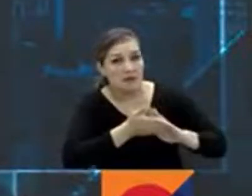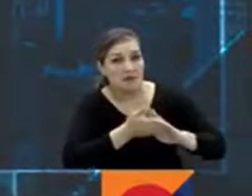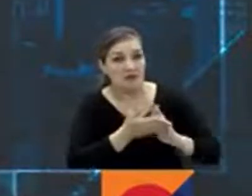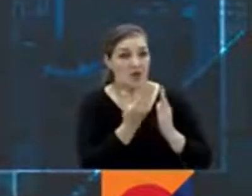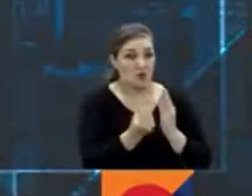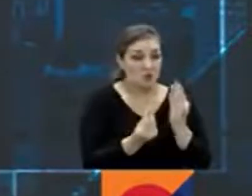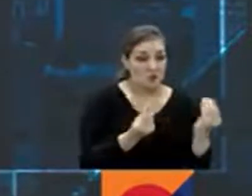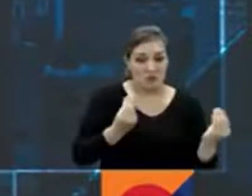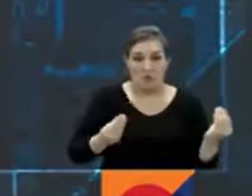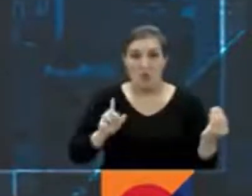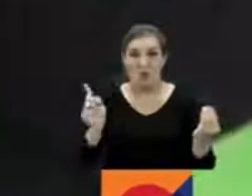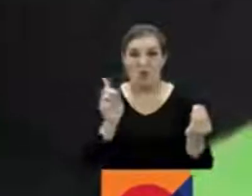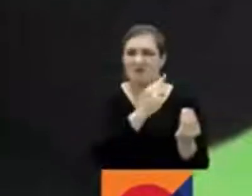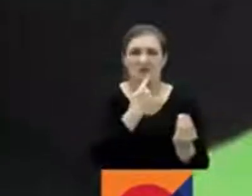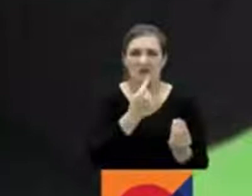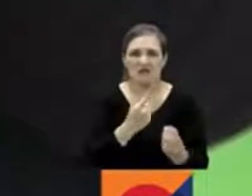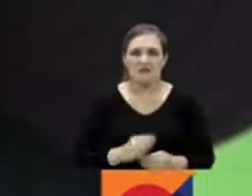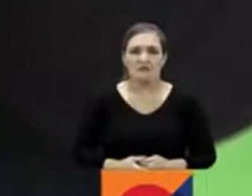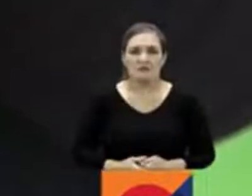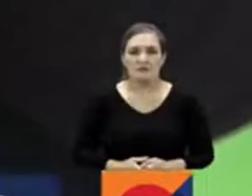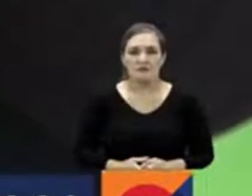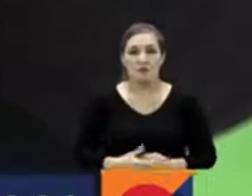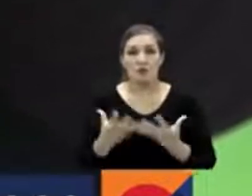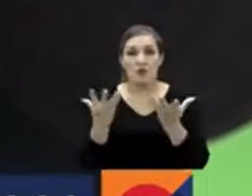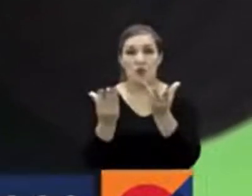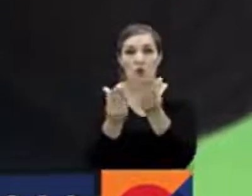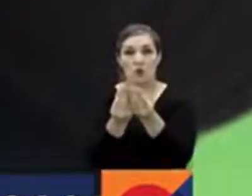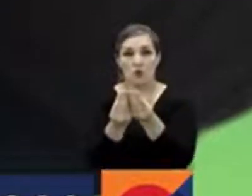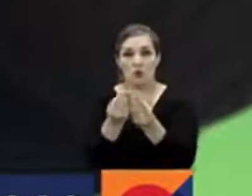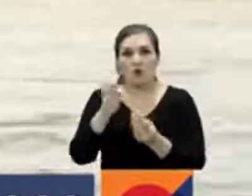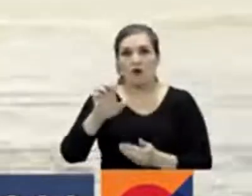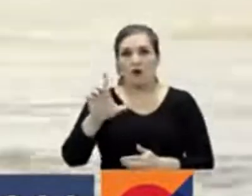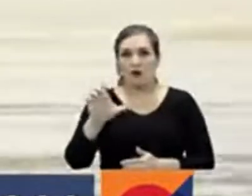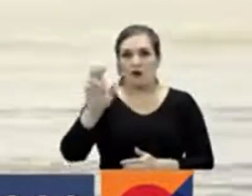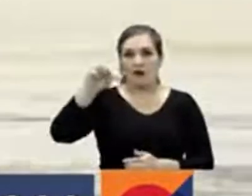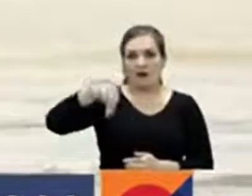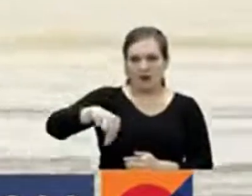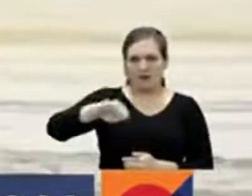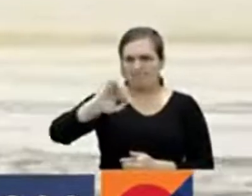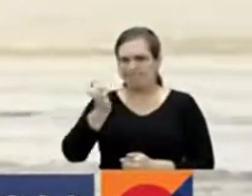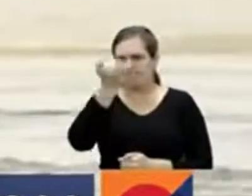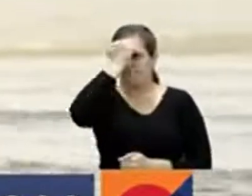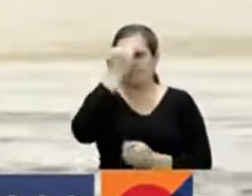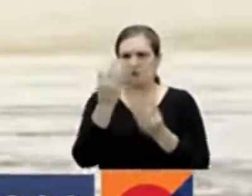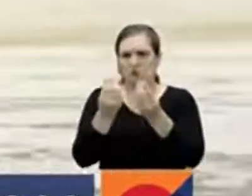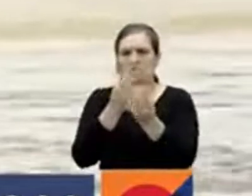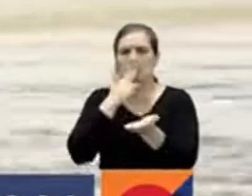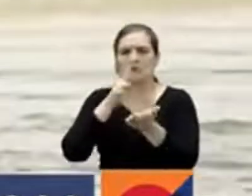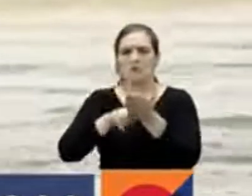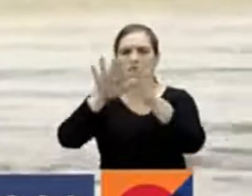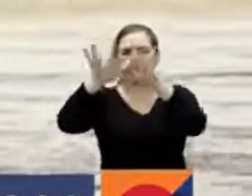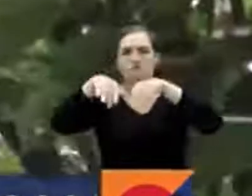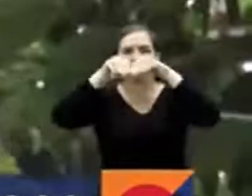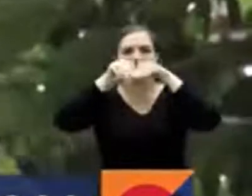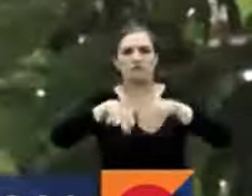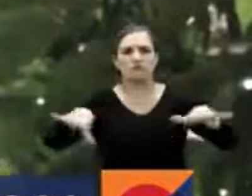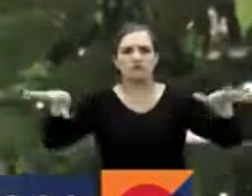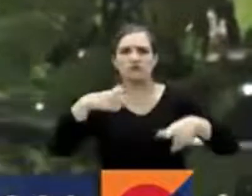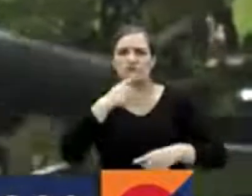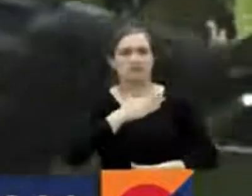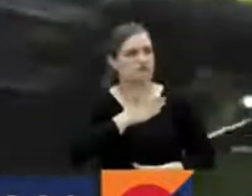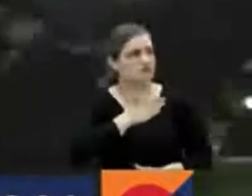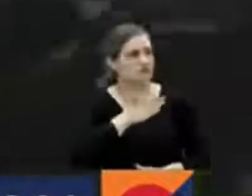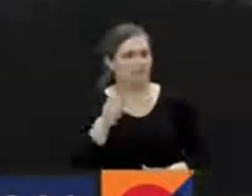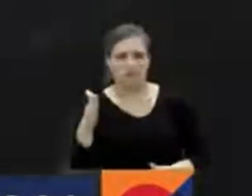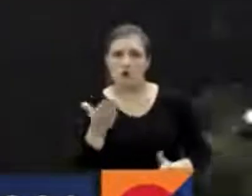reaccionaron a este anuncio. El Comando Central del Ejército de Liberación Nacional, ELN, a través de un comunicado expresó estar dispuesto